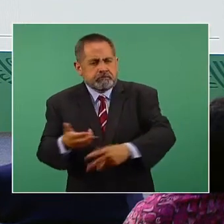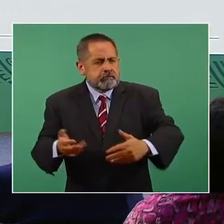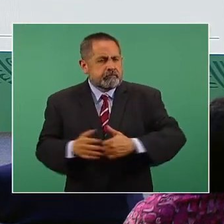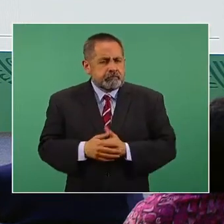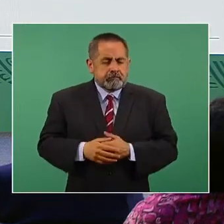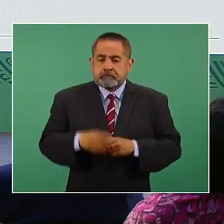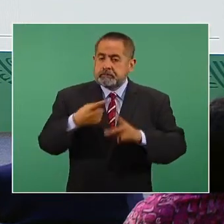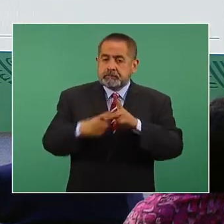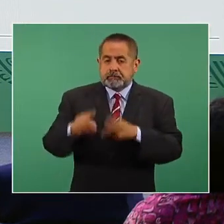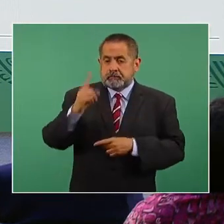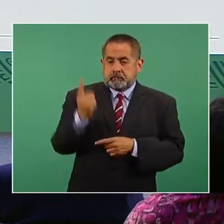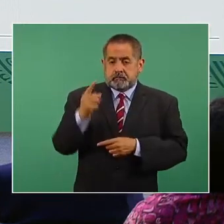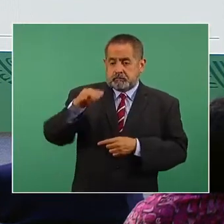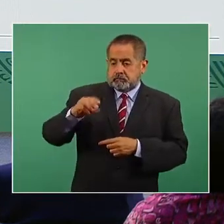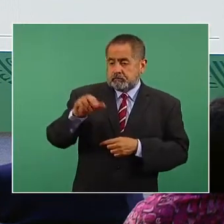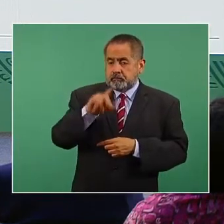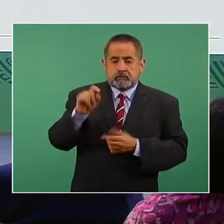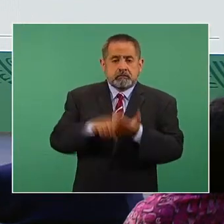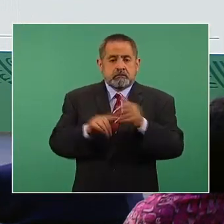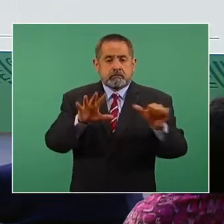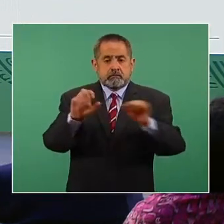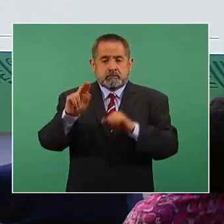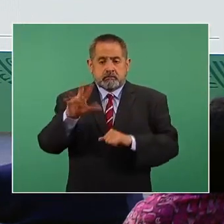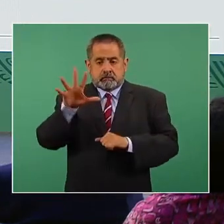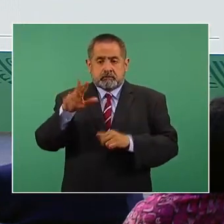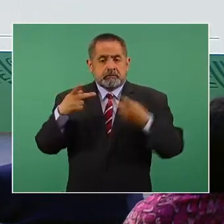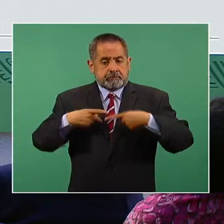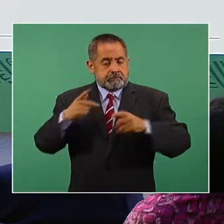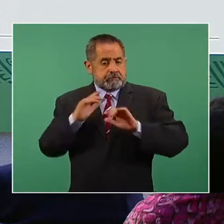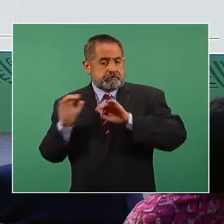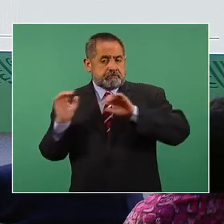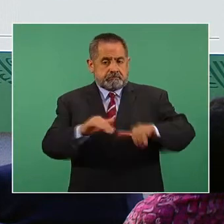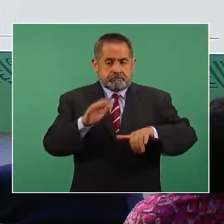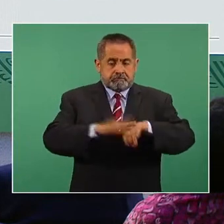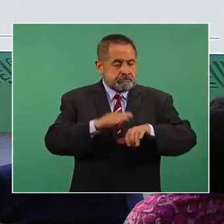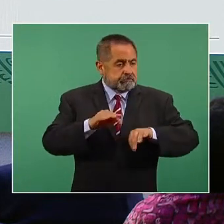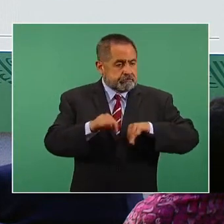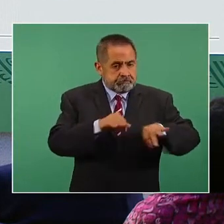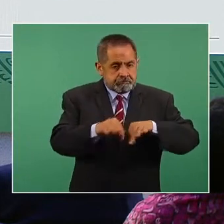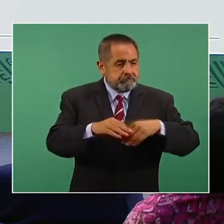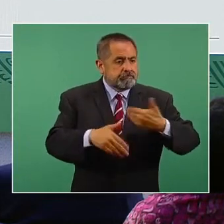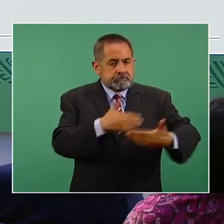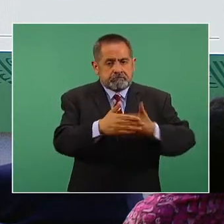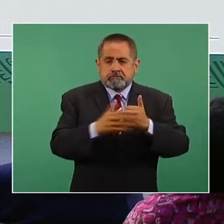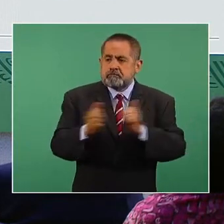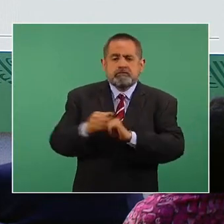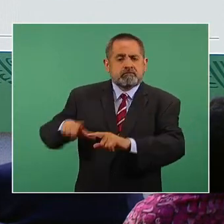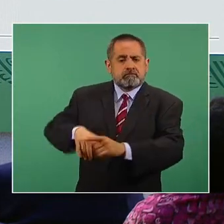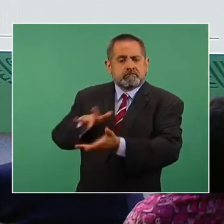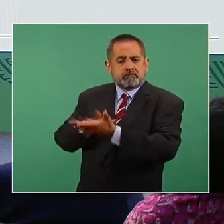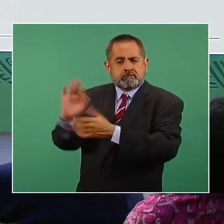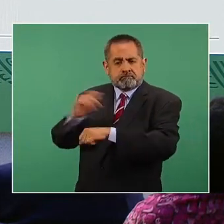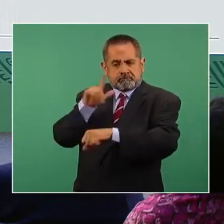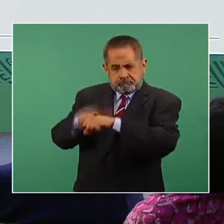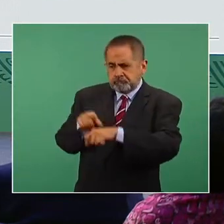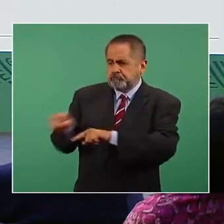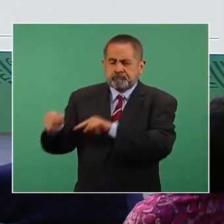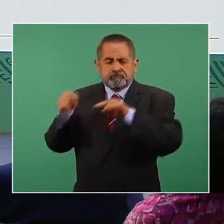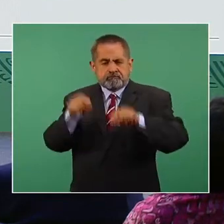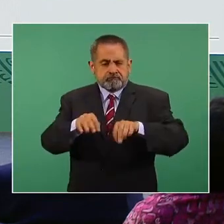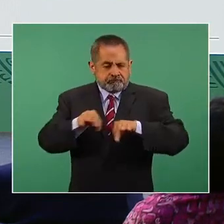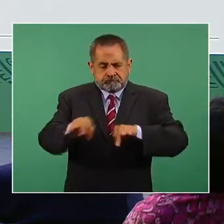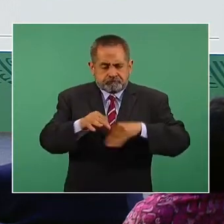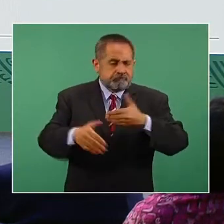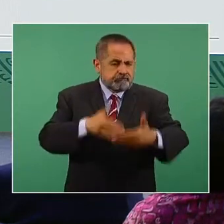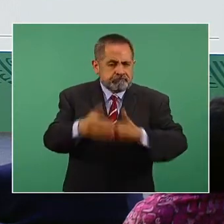del 1 de marzo, 685 personas más, con el respaldo, con el apoyo del gobierno federal, van a estar